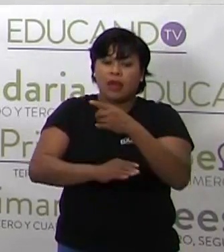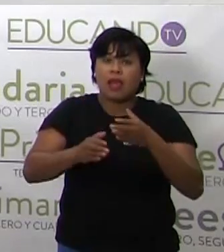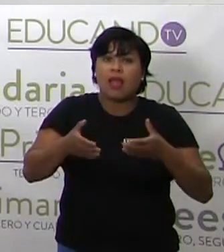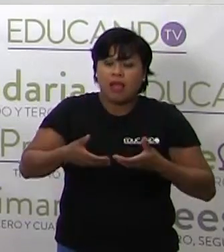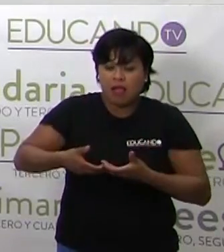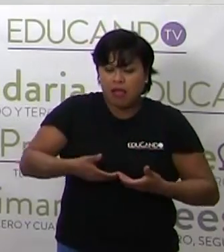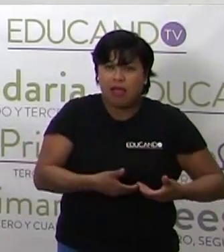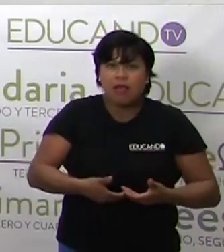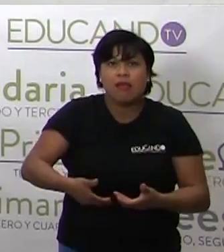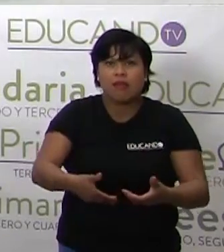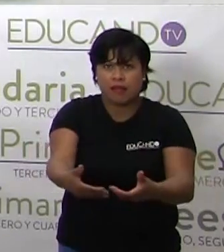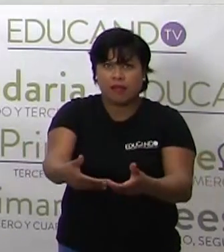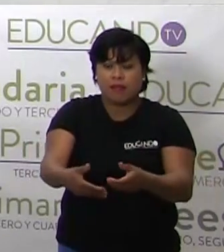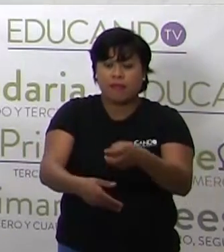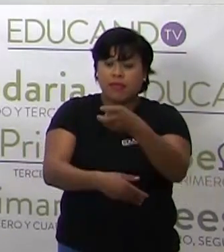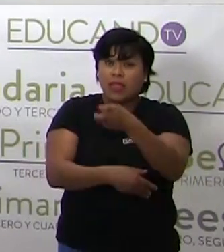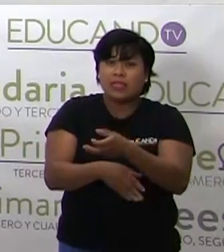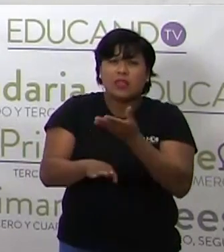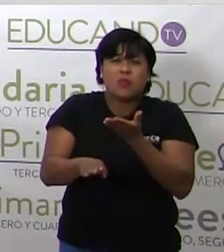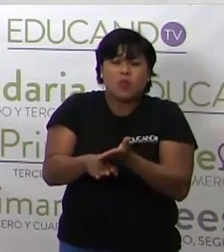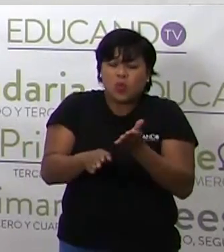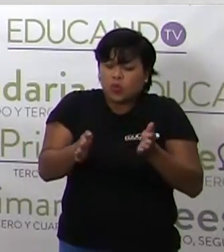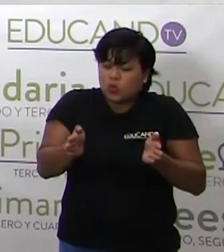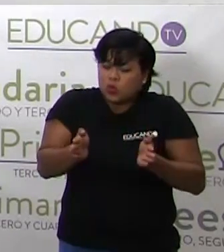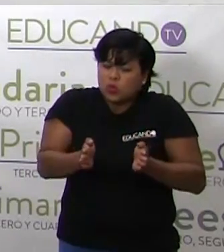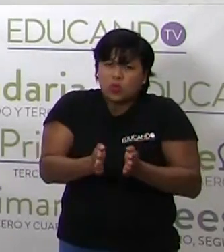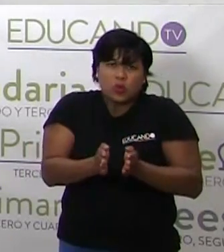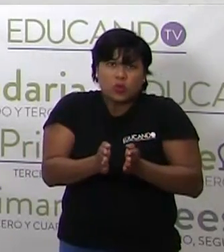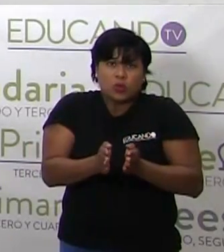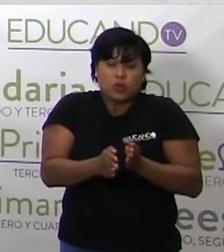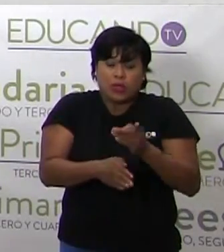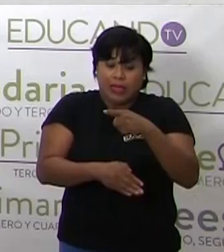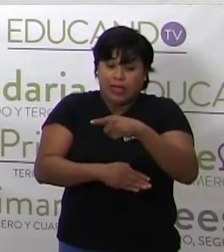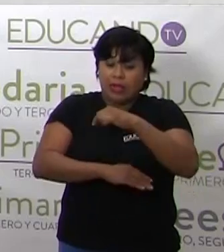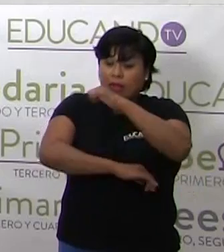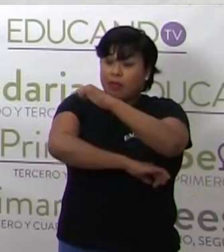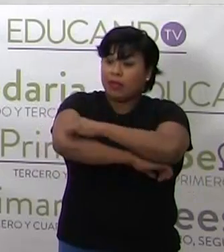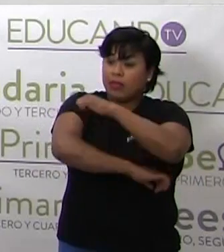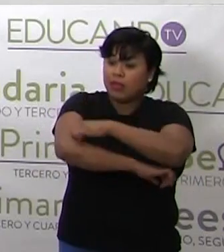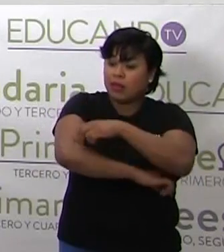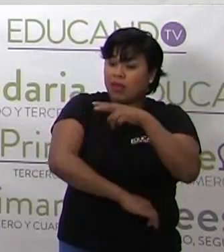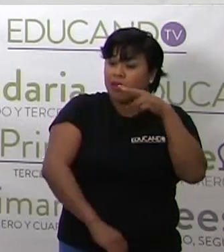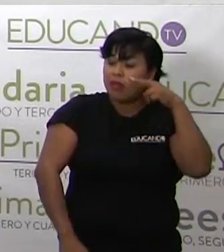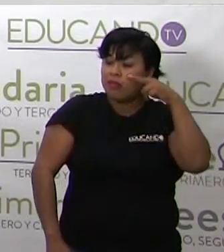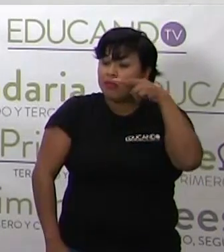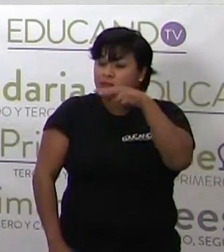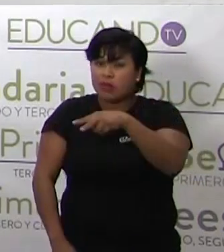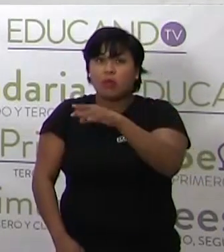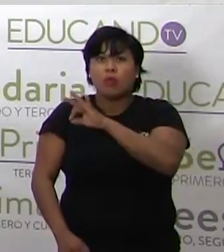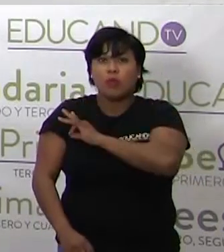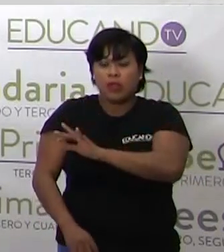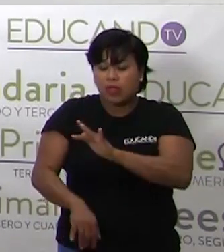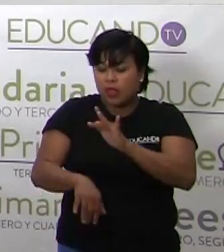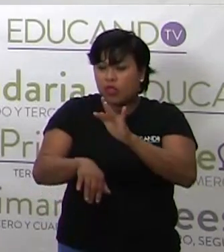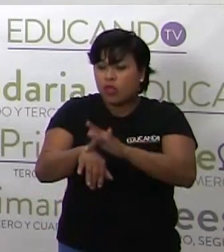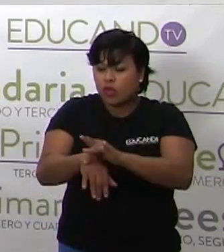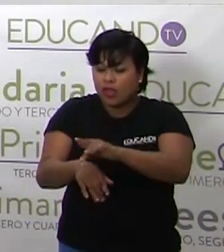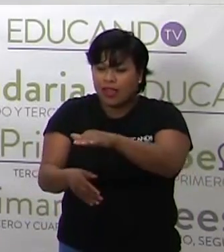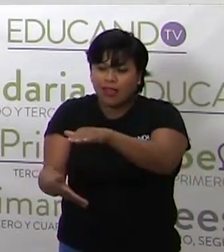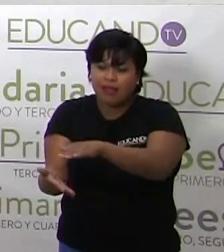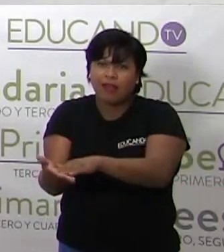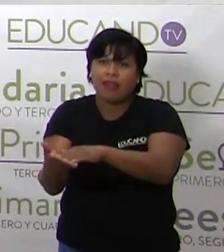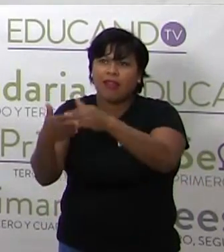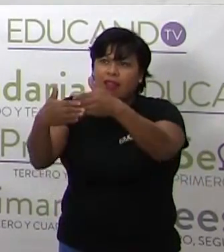angosto callejón tan estrecho que desde el balcón era posible tocar con la mano